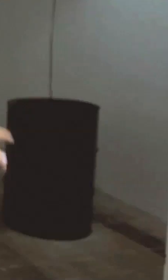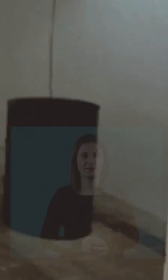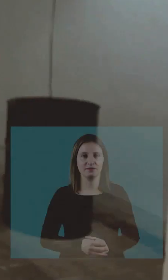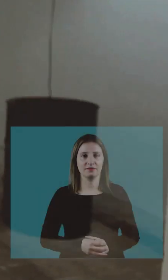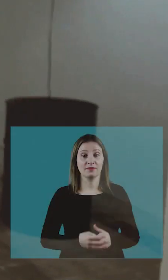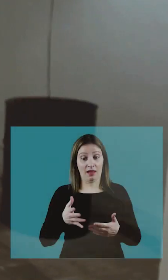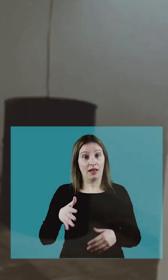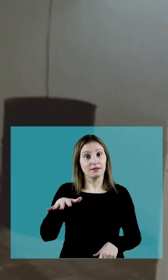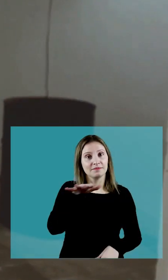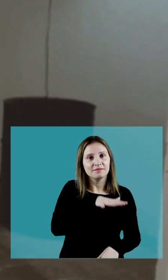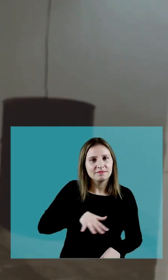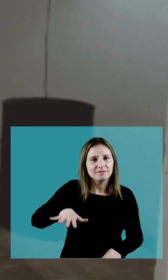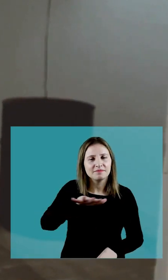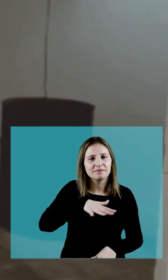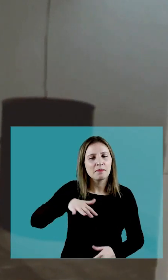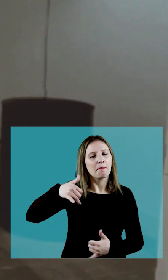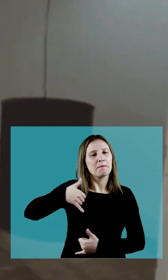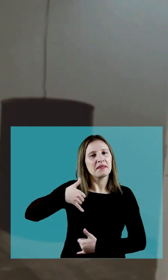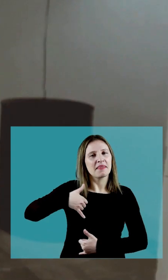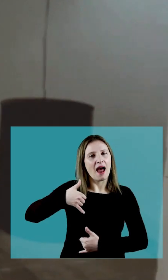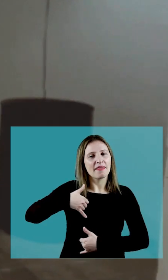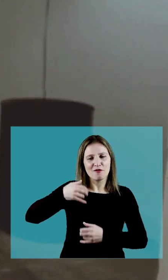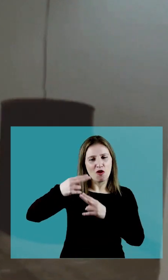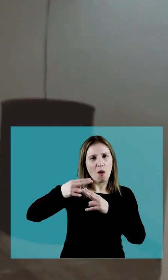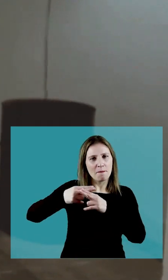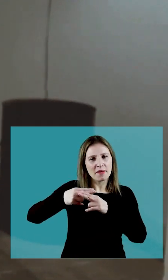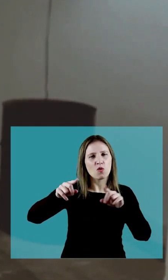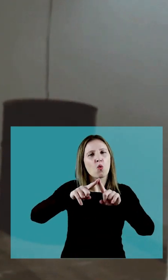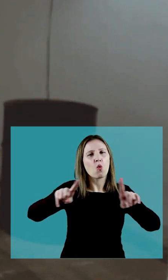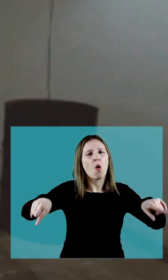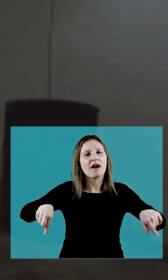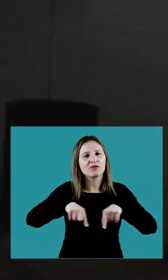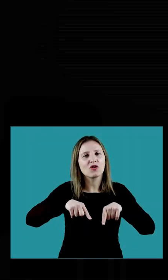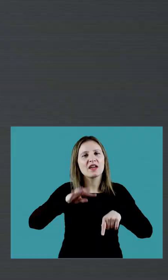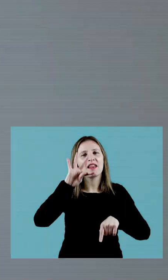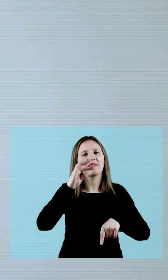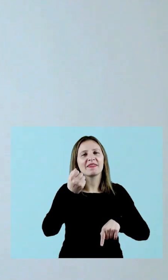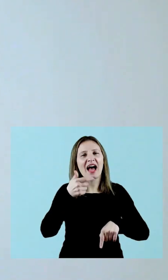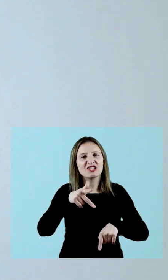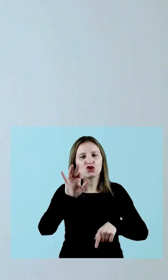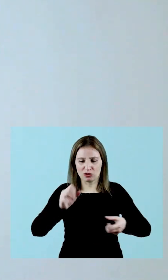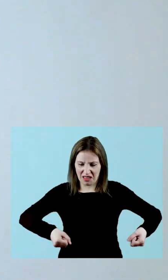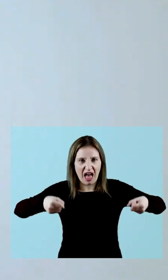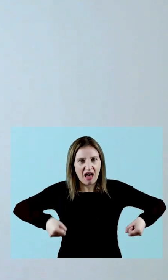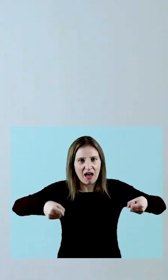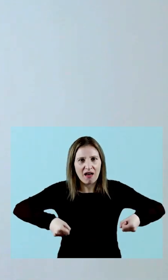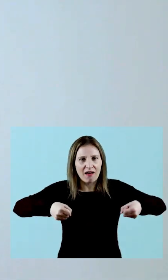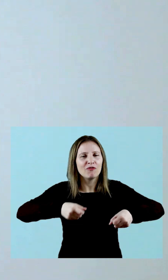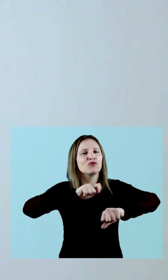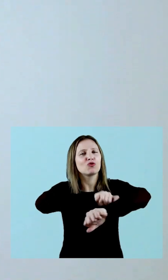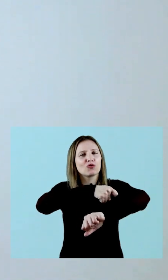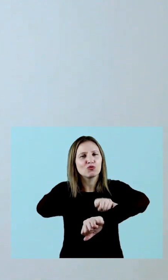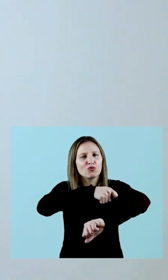Aquí está lo que los militares llamaban el cuarto del tacho, que es el lugar de la cámara de tortura. Hay una réplica